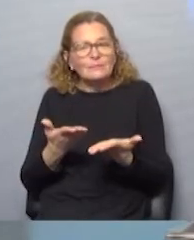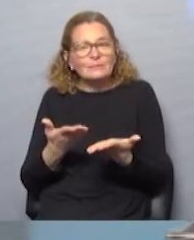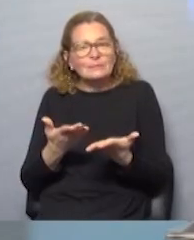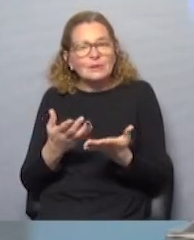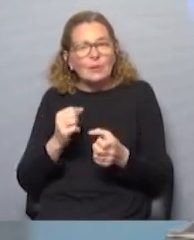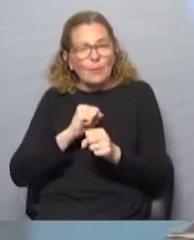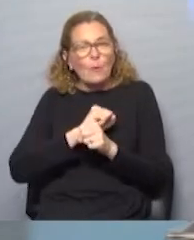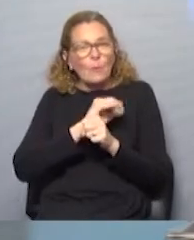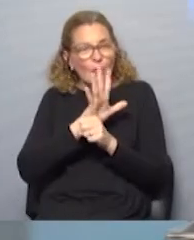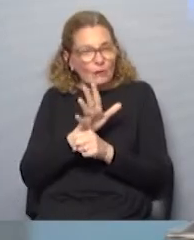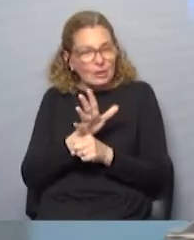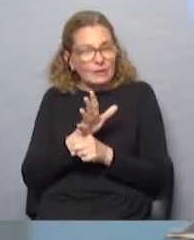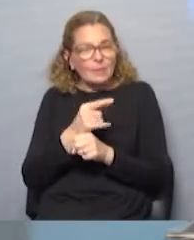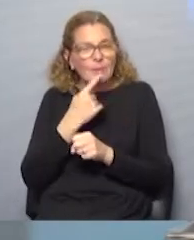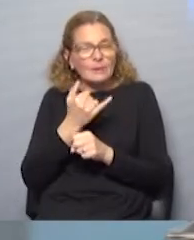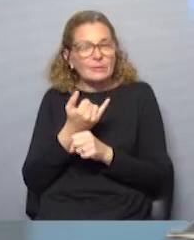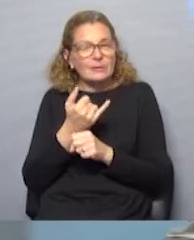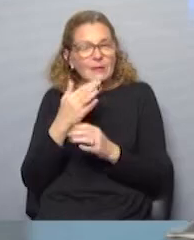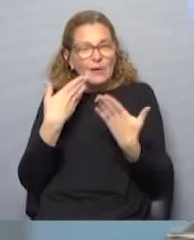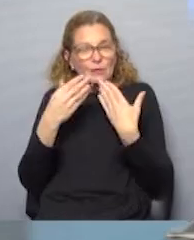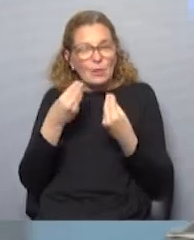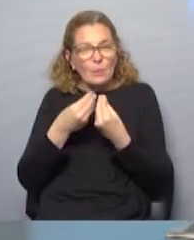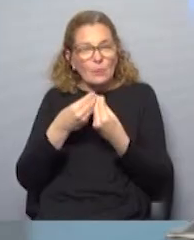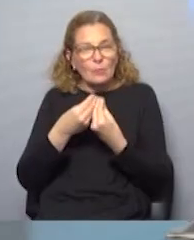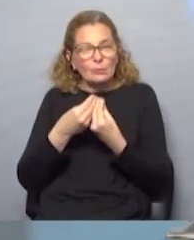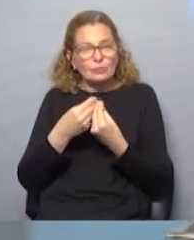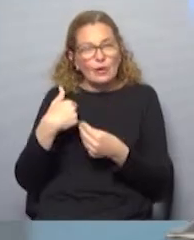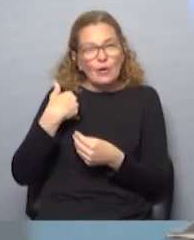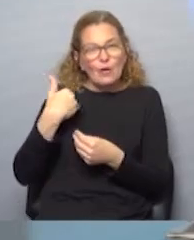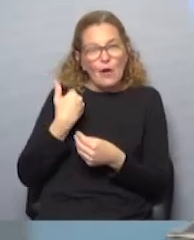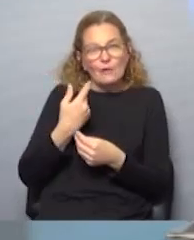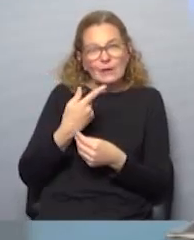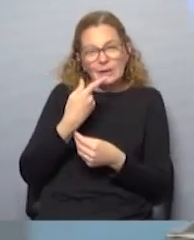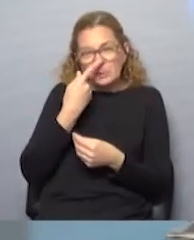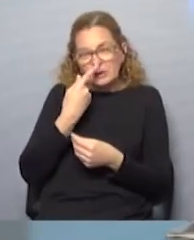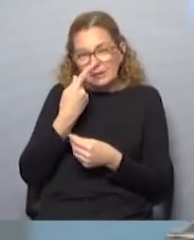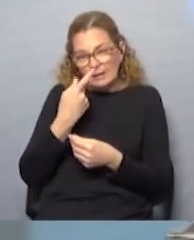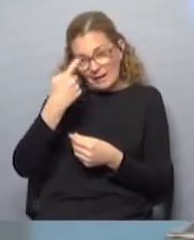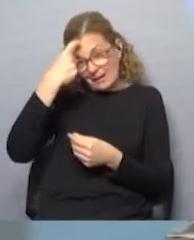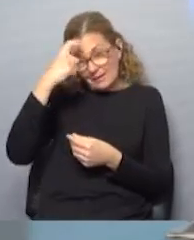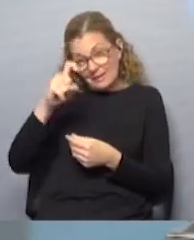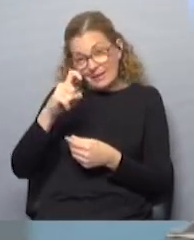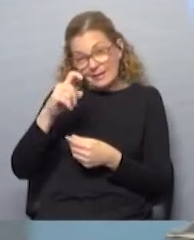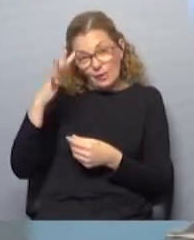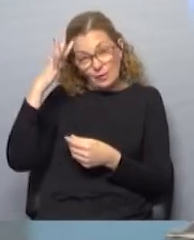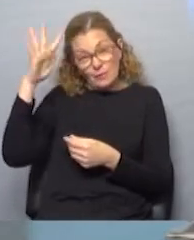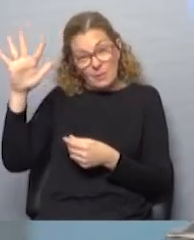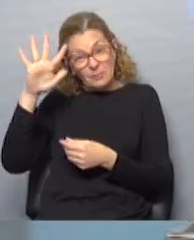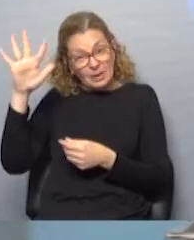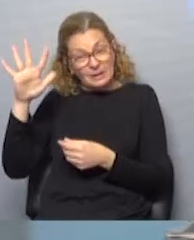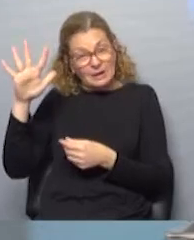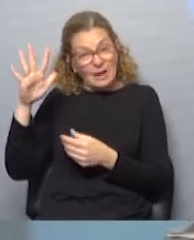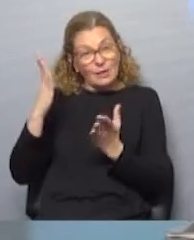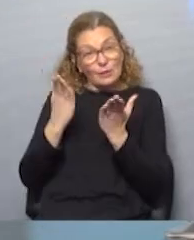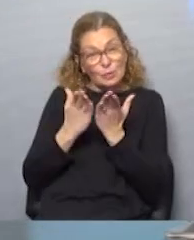pandemia yo que sé se hable mucho de gurises seguritas que se interesan por la ciencia de que pensaban quizás nos habían imaginado y se imaginaban haciendo una carrera